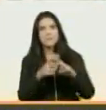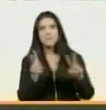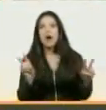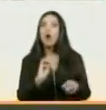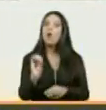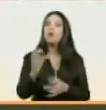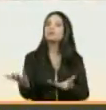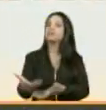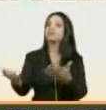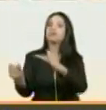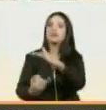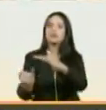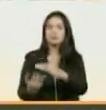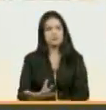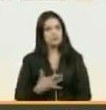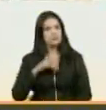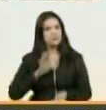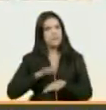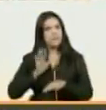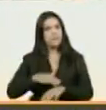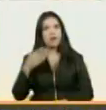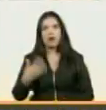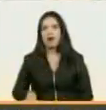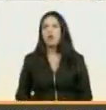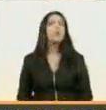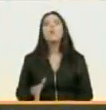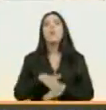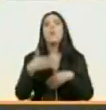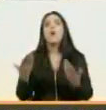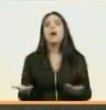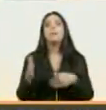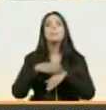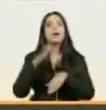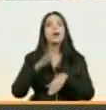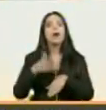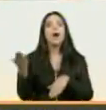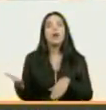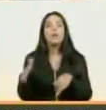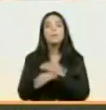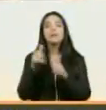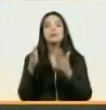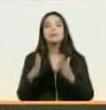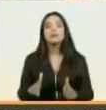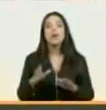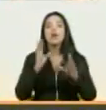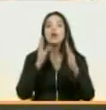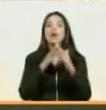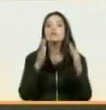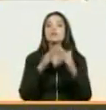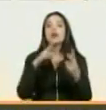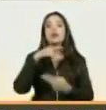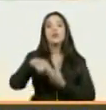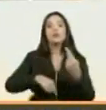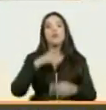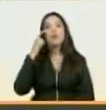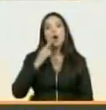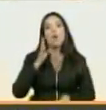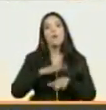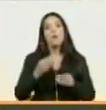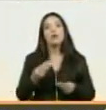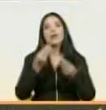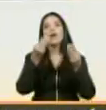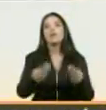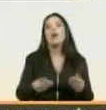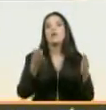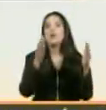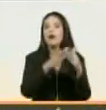públicas. ¿Qué pecado tan grave ha cometido el Ministerio de Hábitat y Vivienda y la Revolución Bolivariana por haberle dado